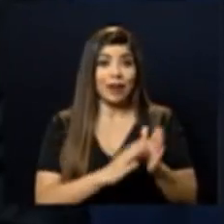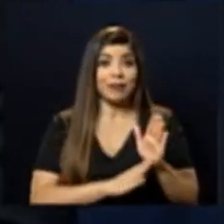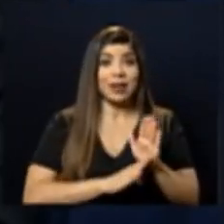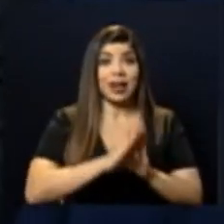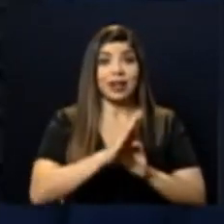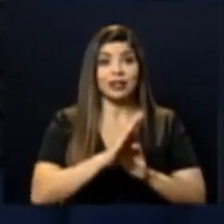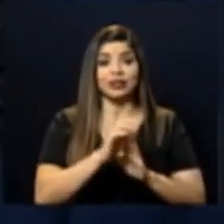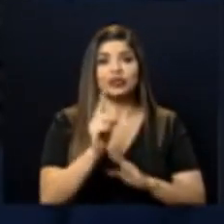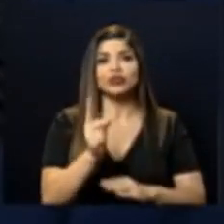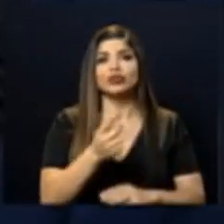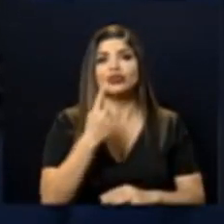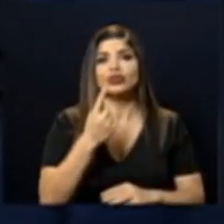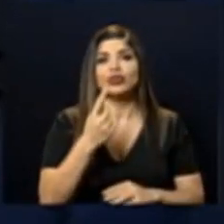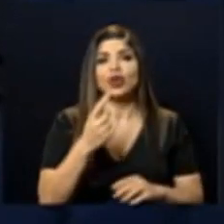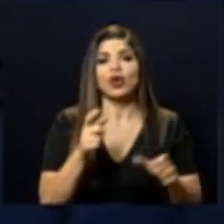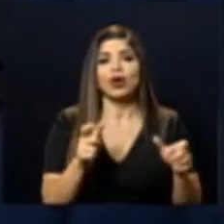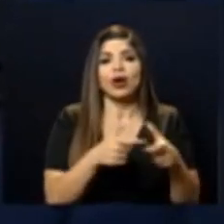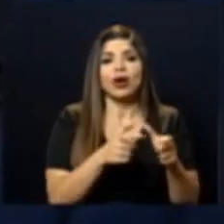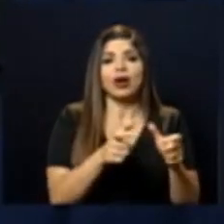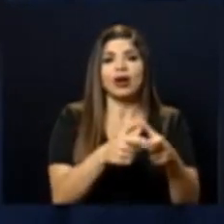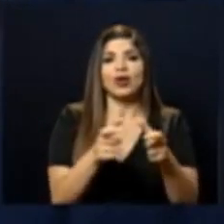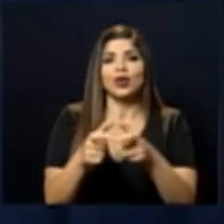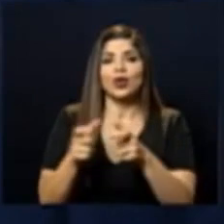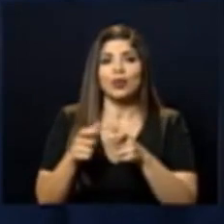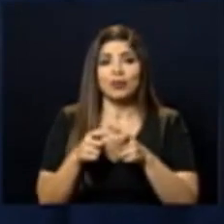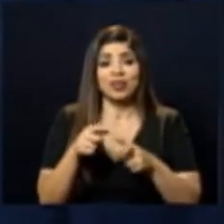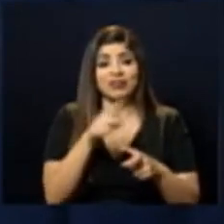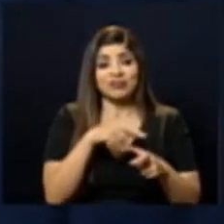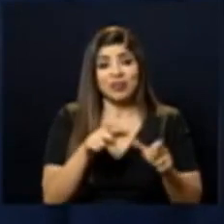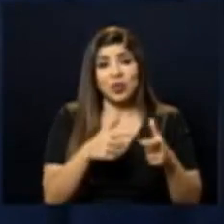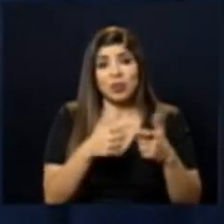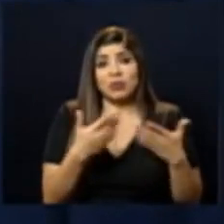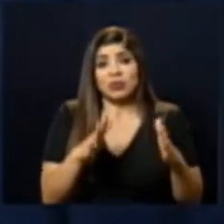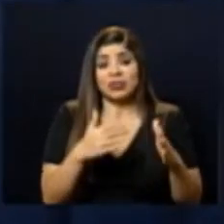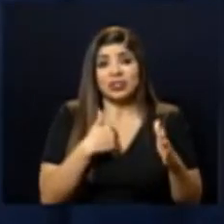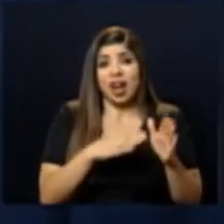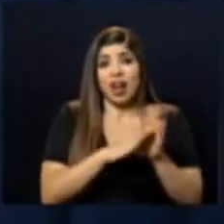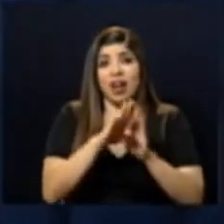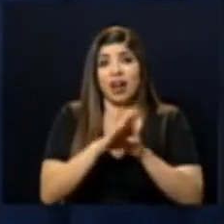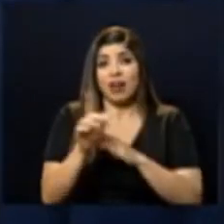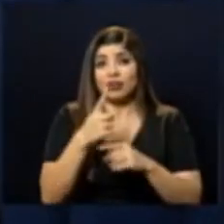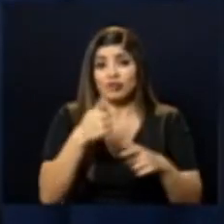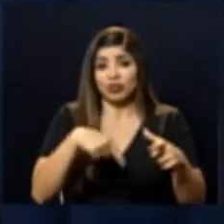crezca solo para los sectores que ya de por sí crecen.